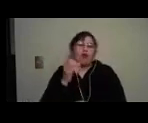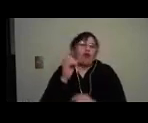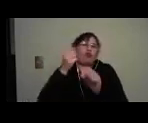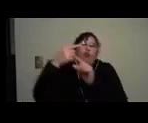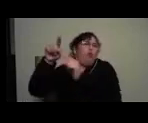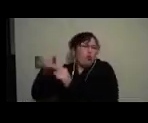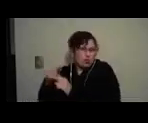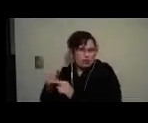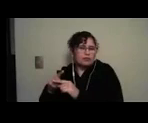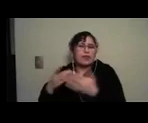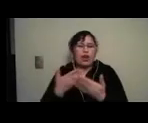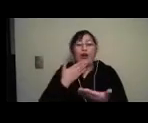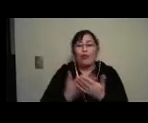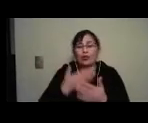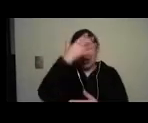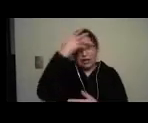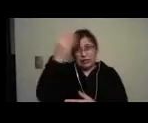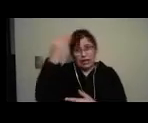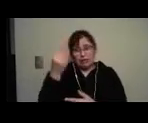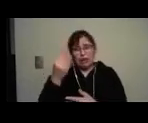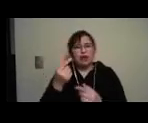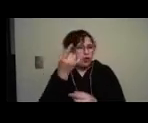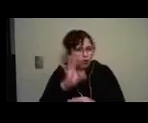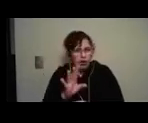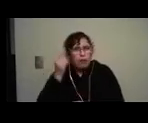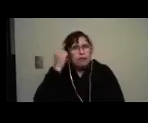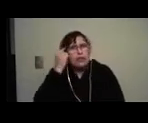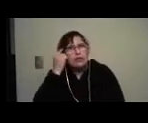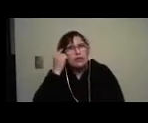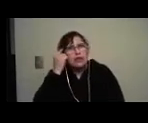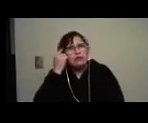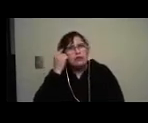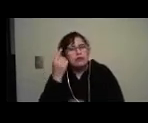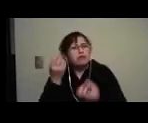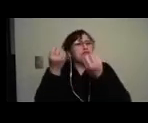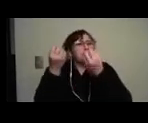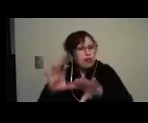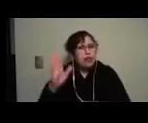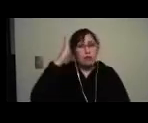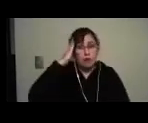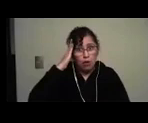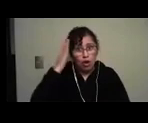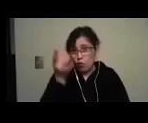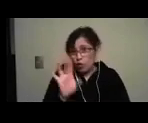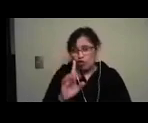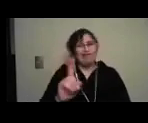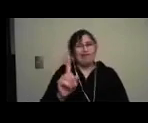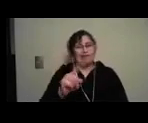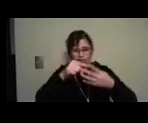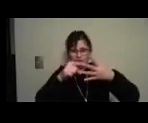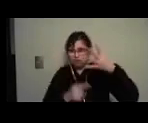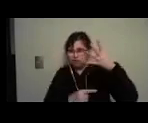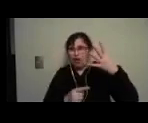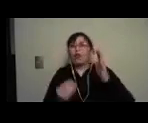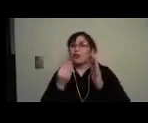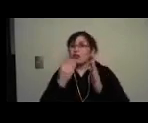de Alzheimer, no tan solo piensen en la pérdida de la memoria, sino que hay otras cosas más que tienen que ver con la